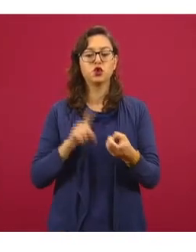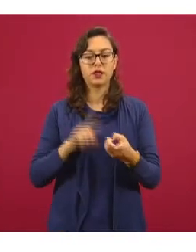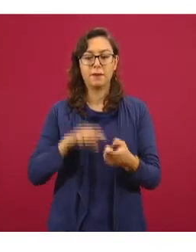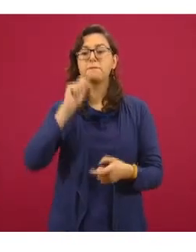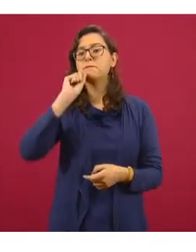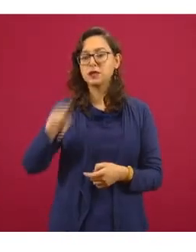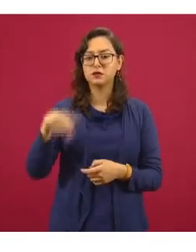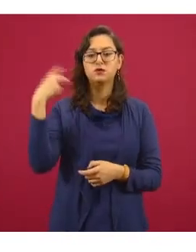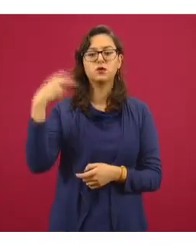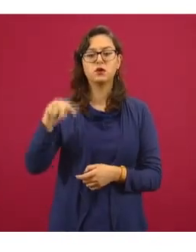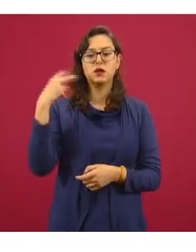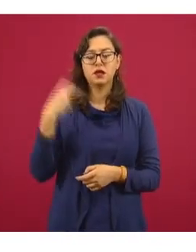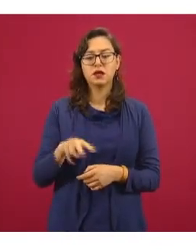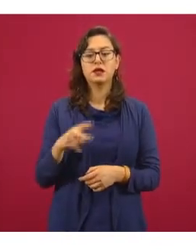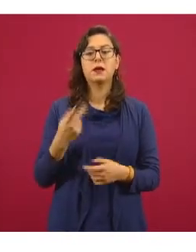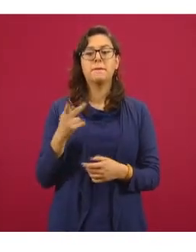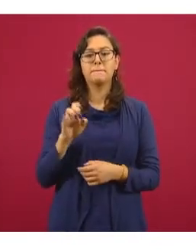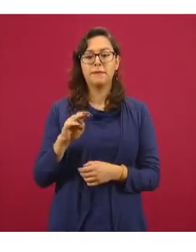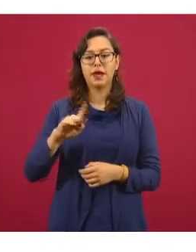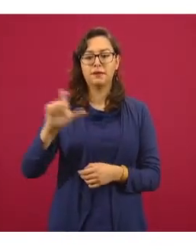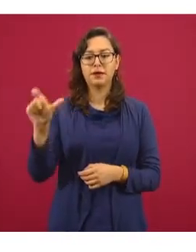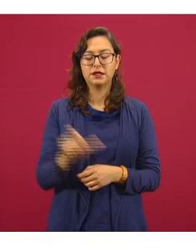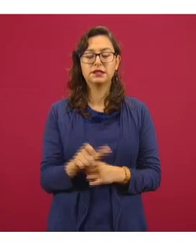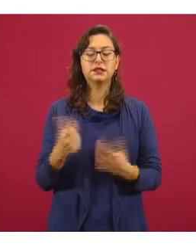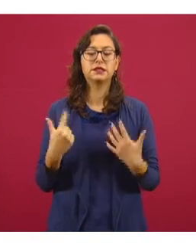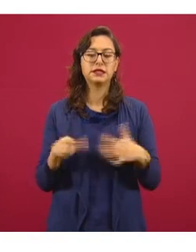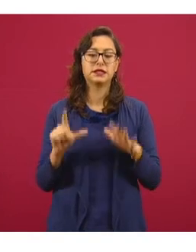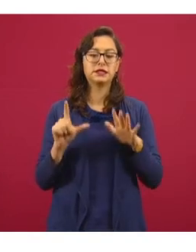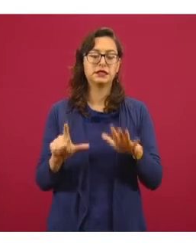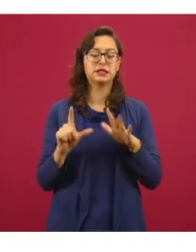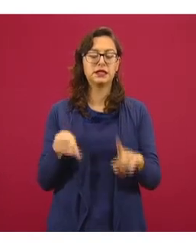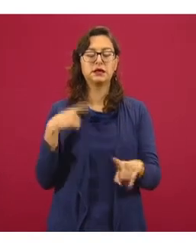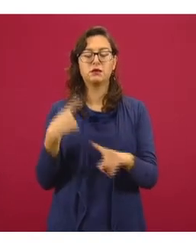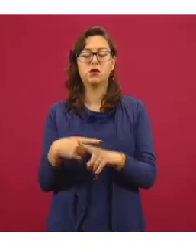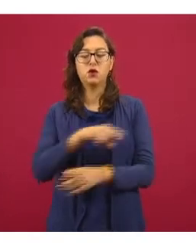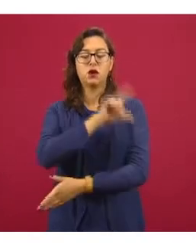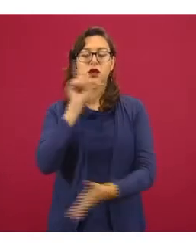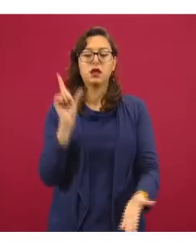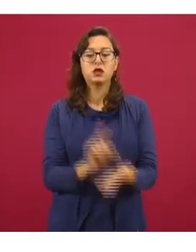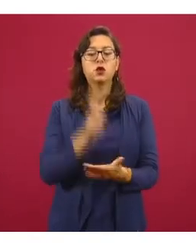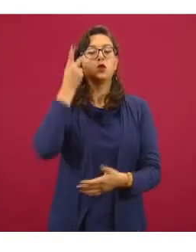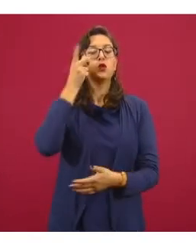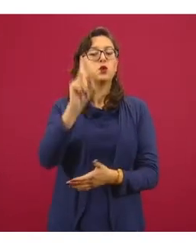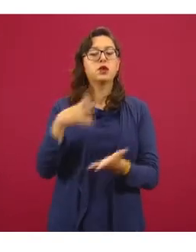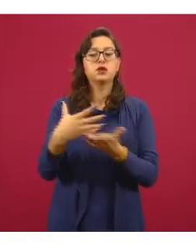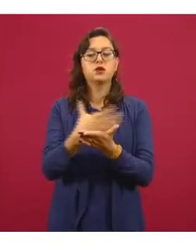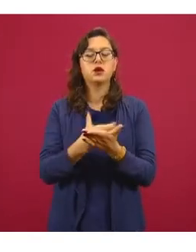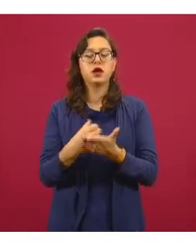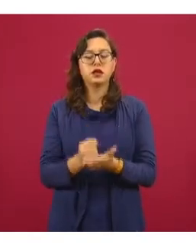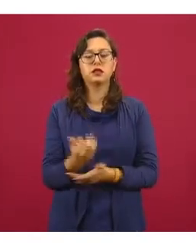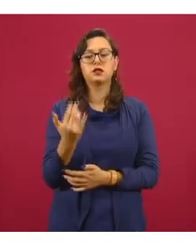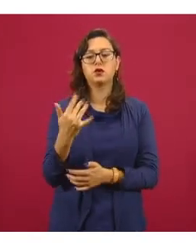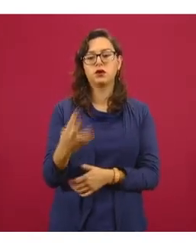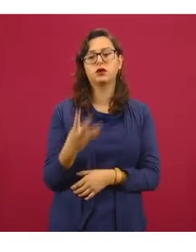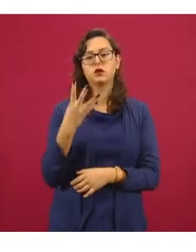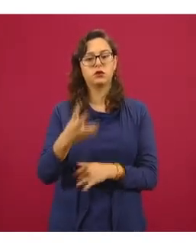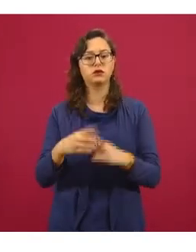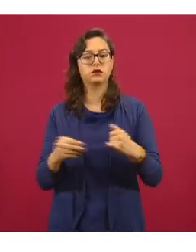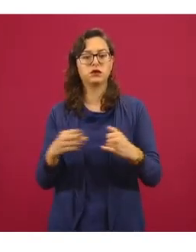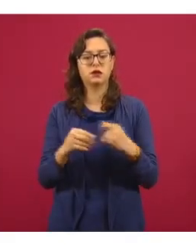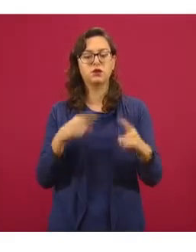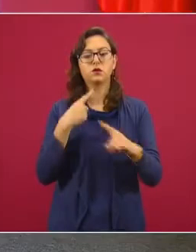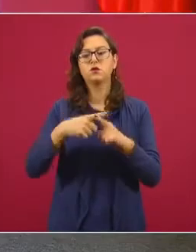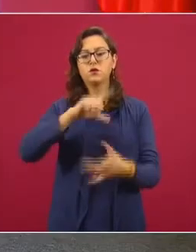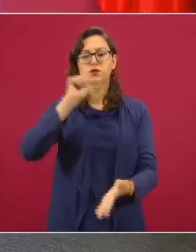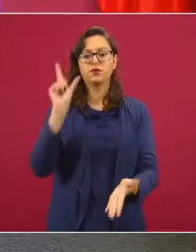Veracruz, franquicia Pemex, 17 pesos por litro, 54 centavos de margen. Si vemos el corte de la semana